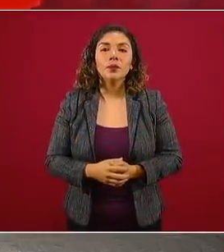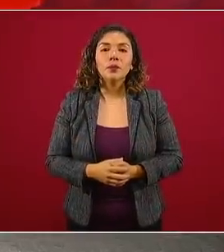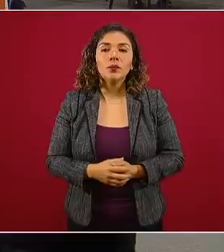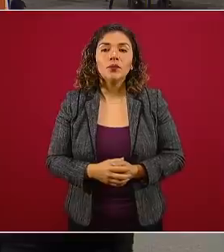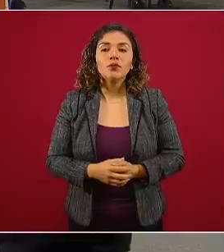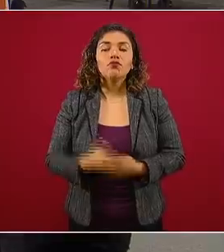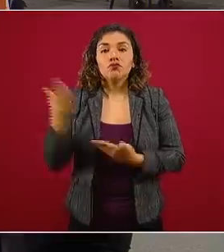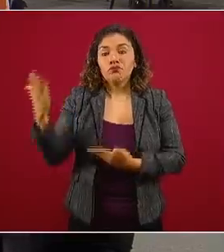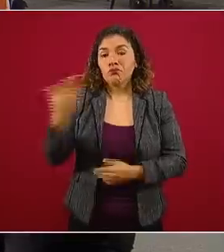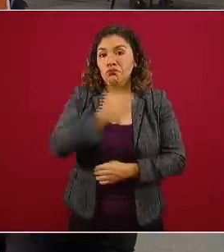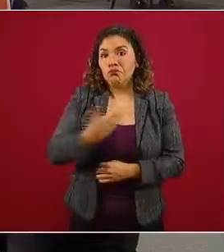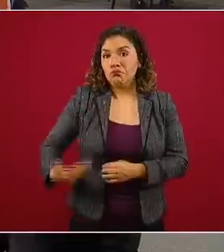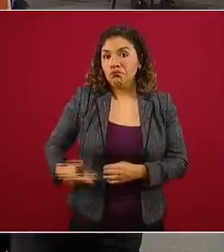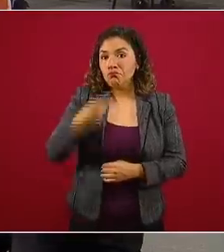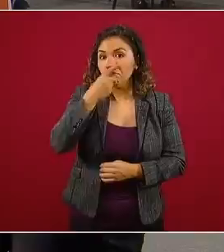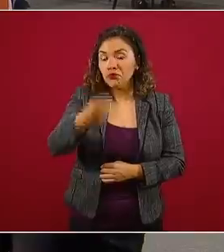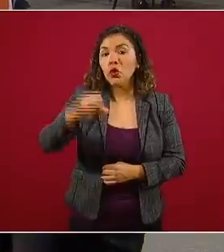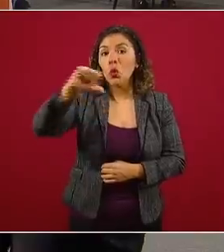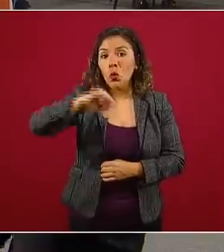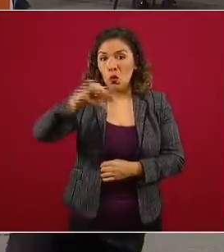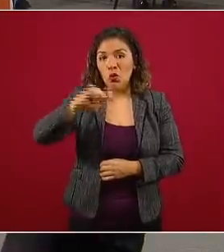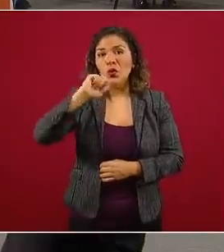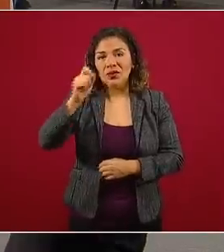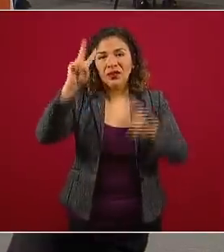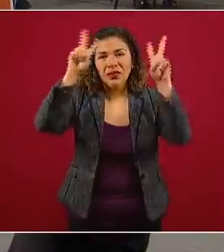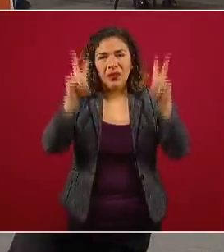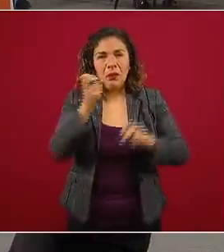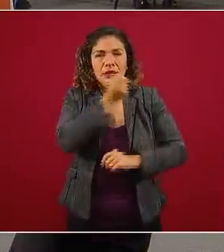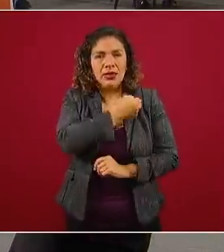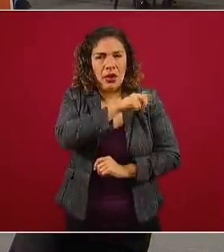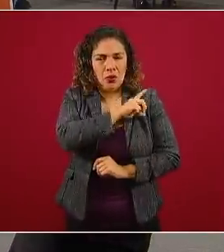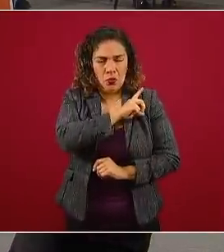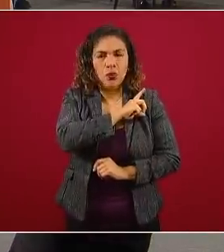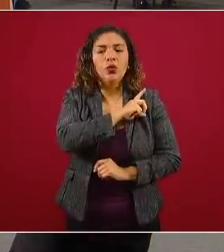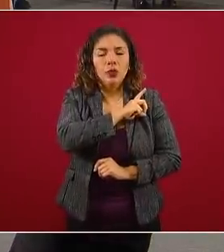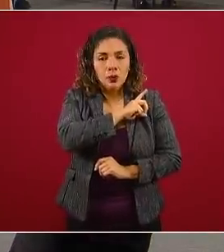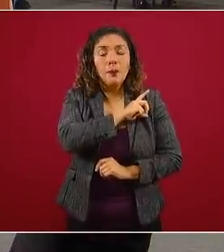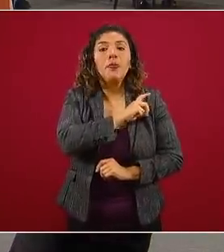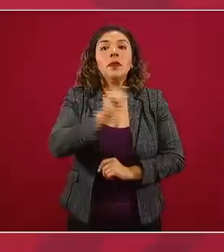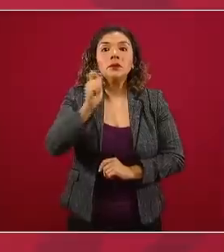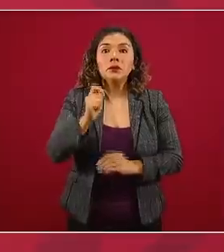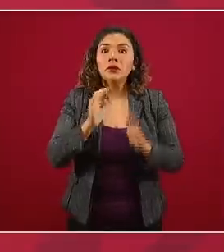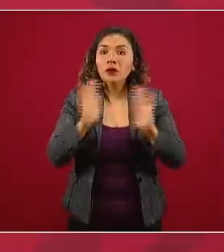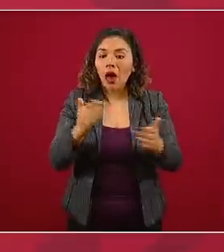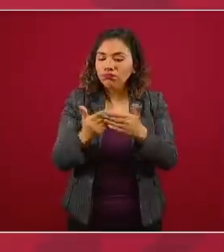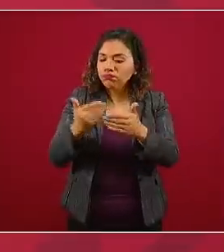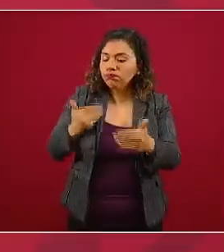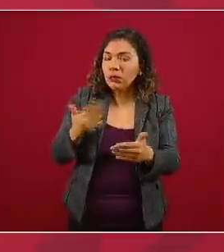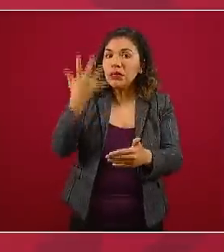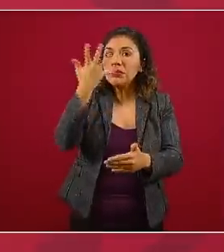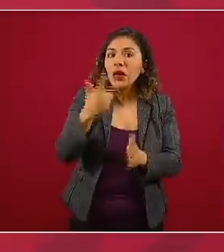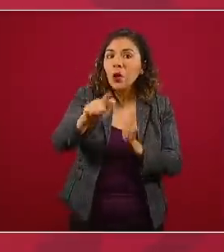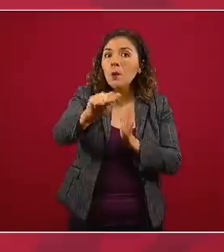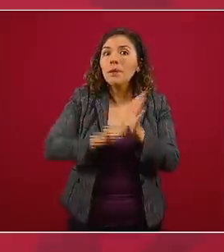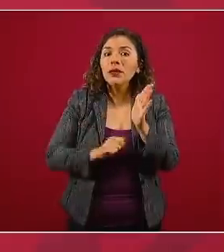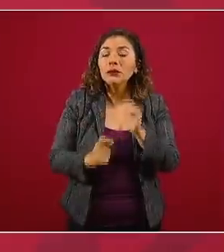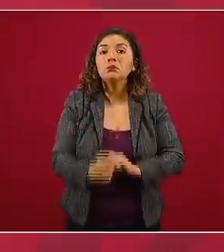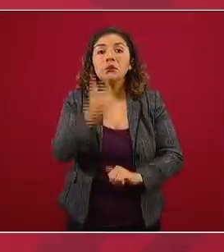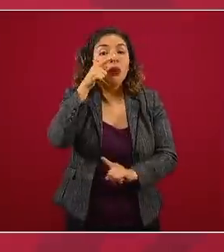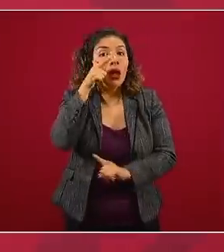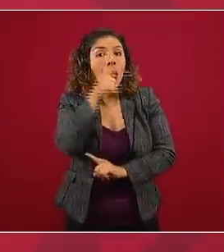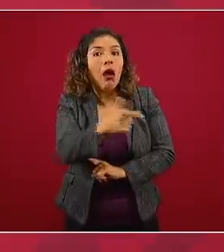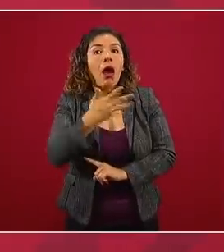dicho por el señor presidente hoy en el pulso de la salud a cinco meses de conocerse el primer